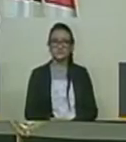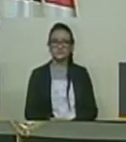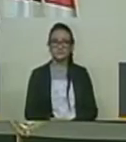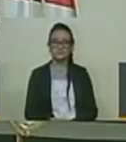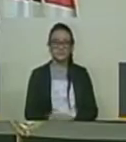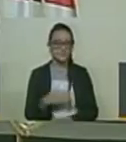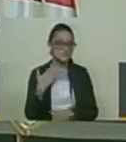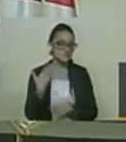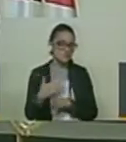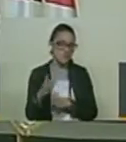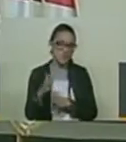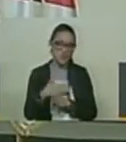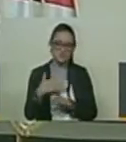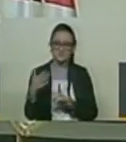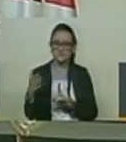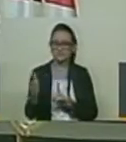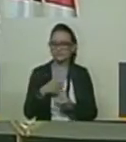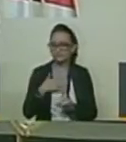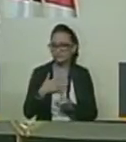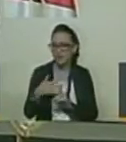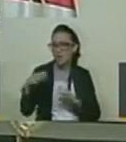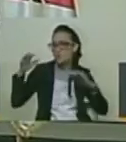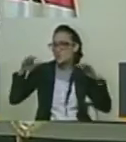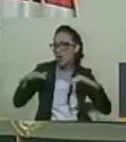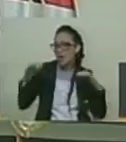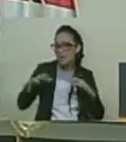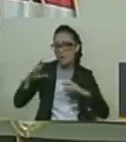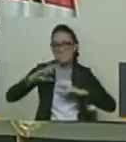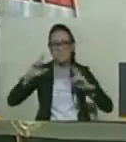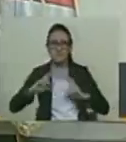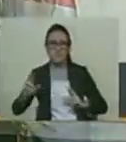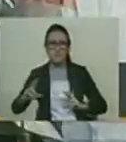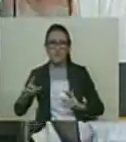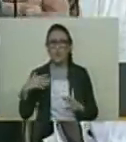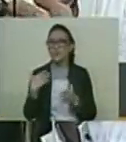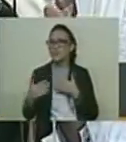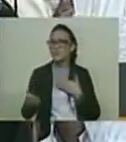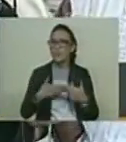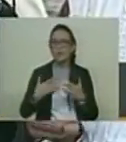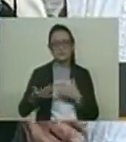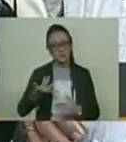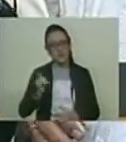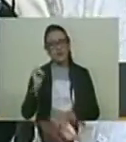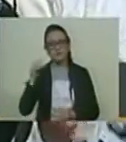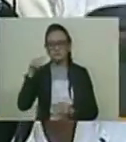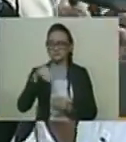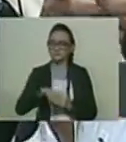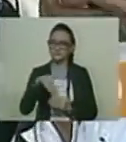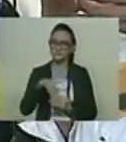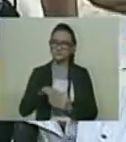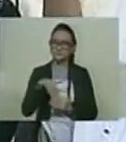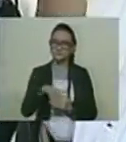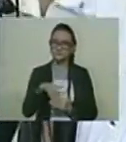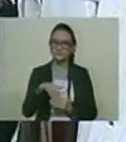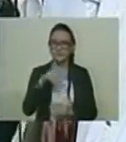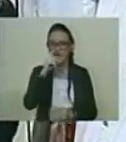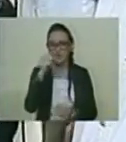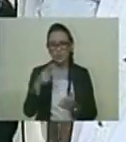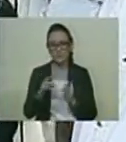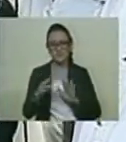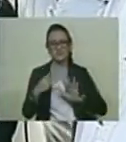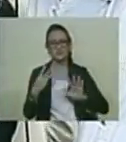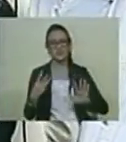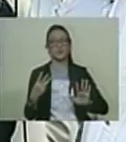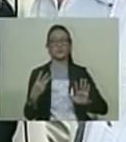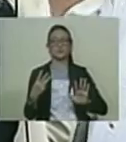llueva, truena o truene o relampaguee, llueva, truene o relampaguee, en el año 2018